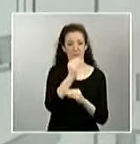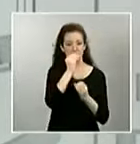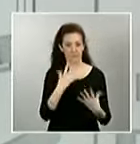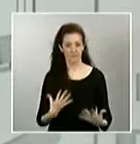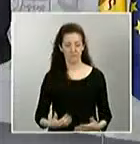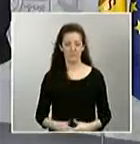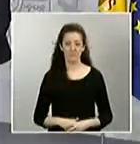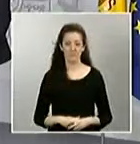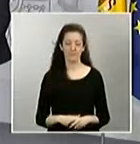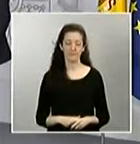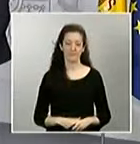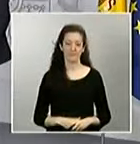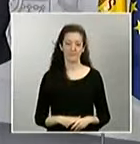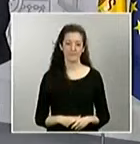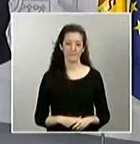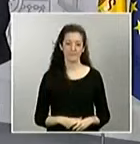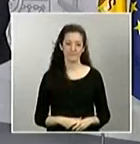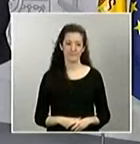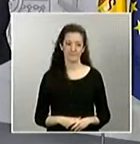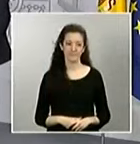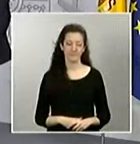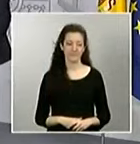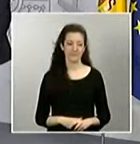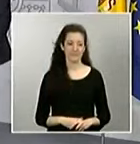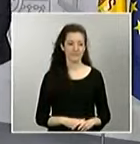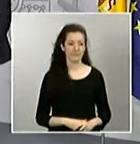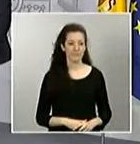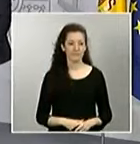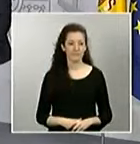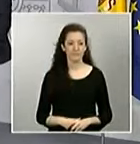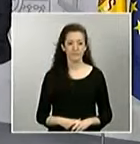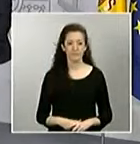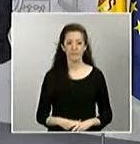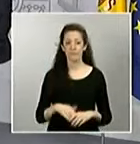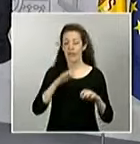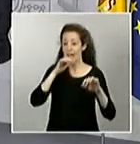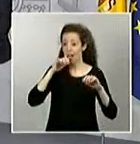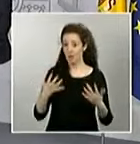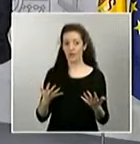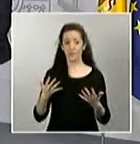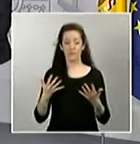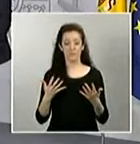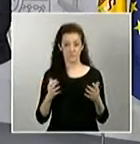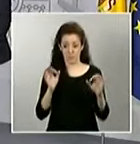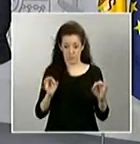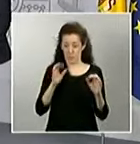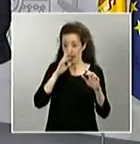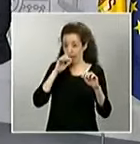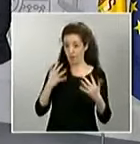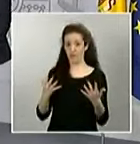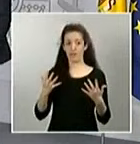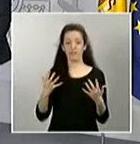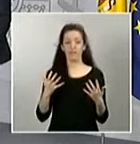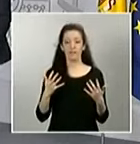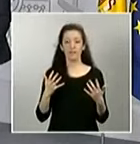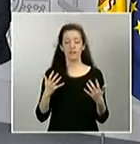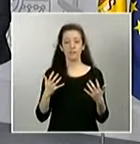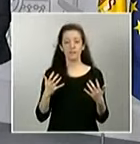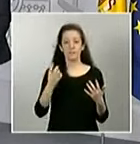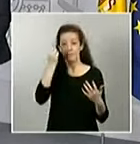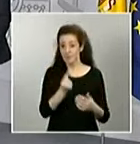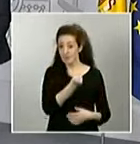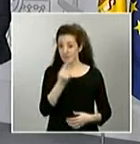tenemos, para facilitar los datos, a día de hoy, justamente a día de hoy, tenemos a un total de